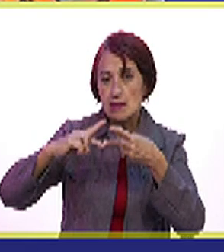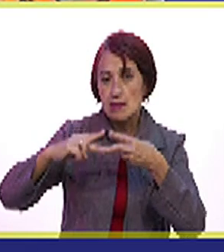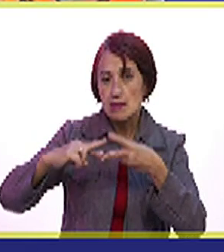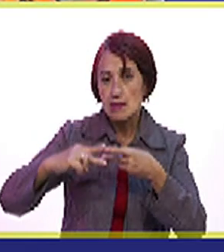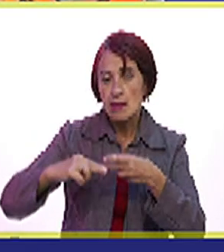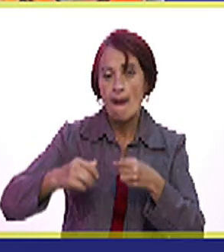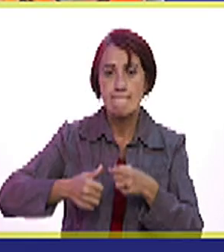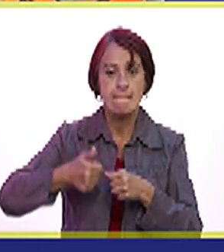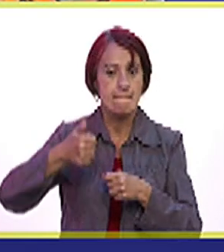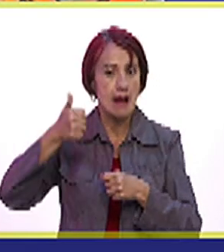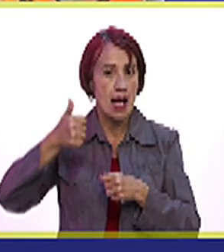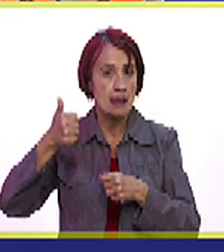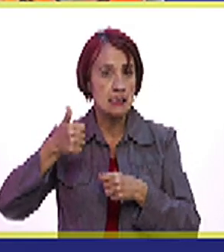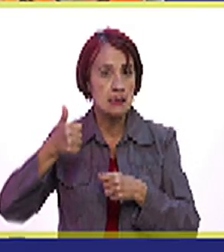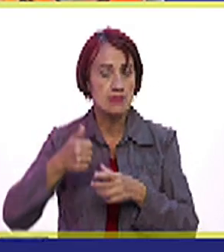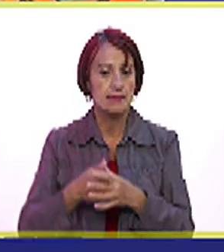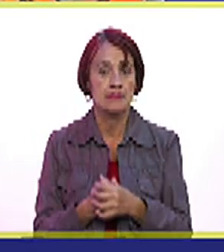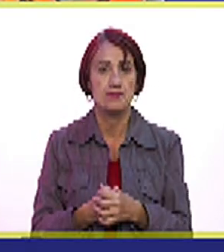más